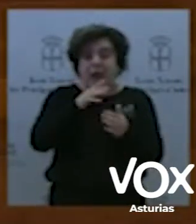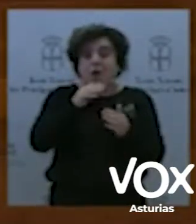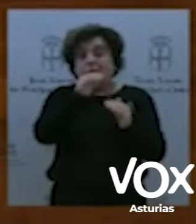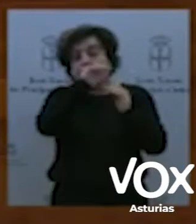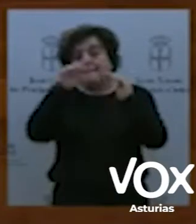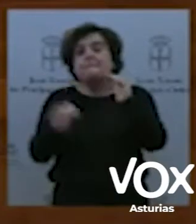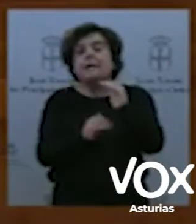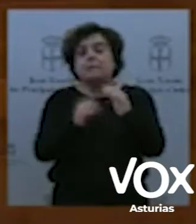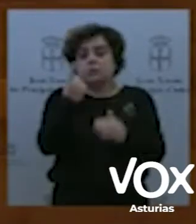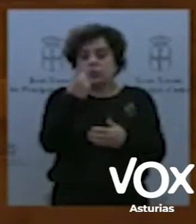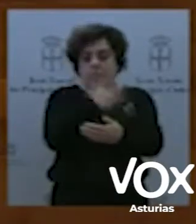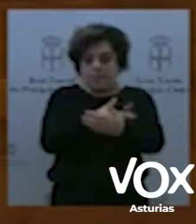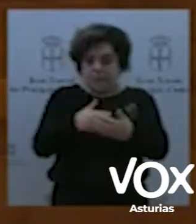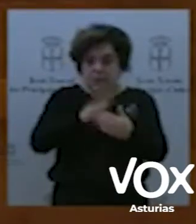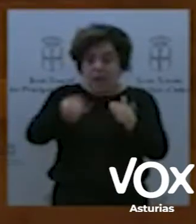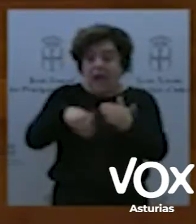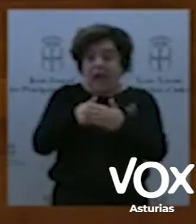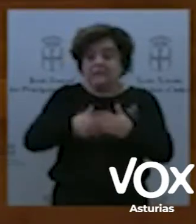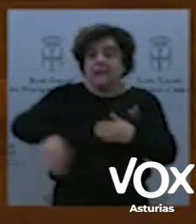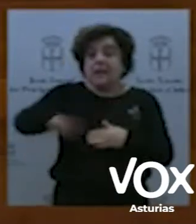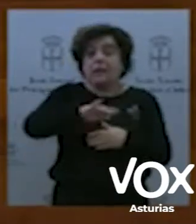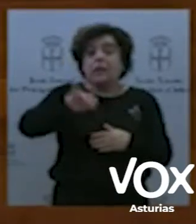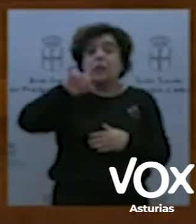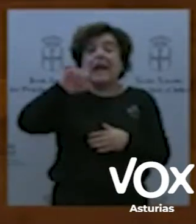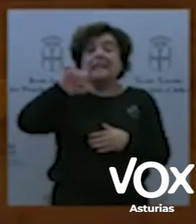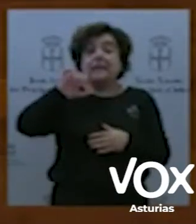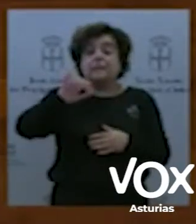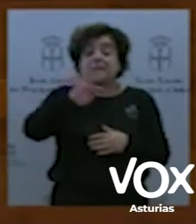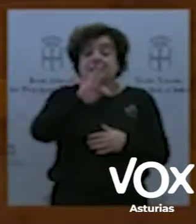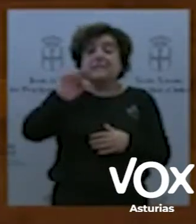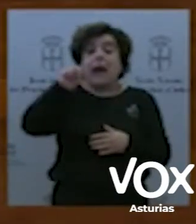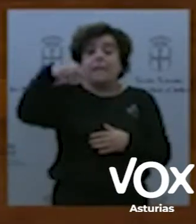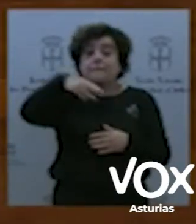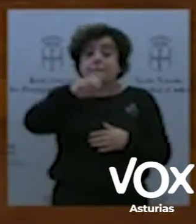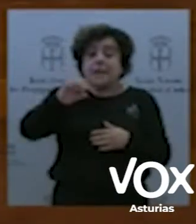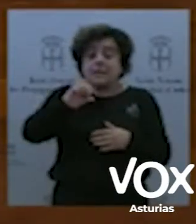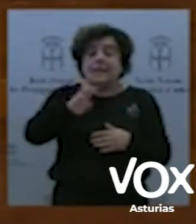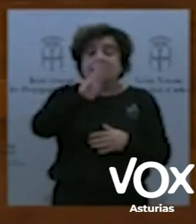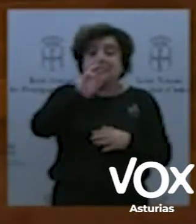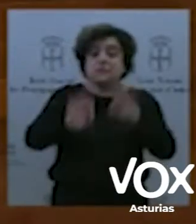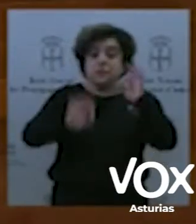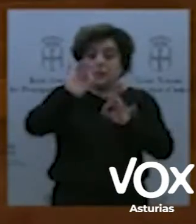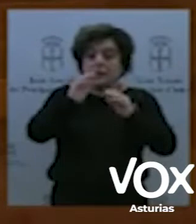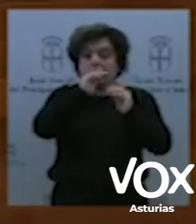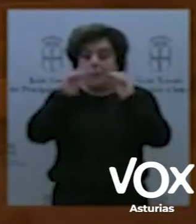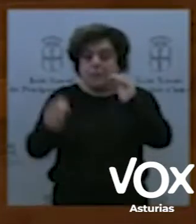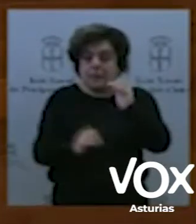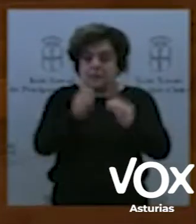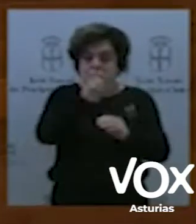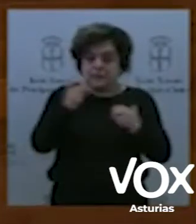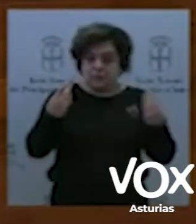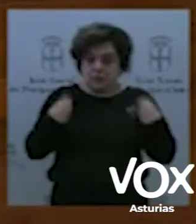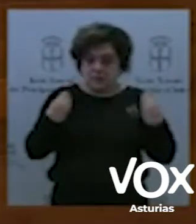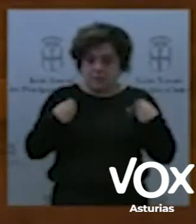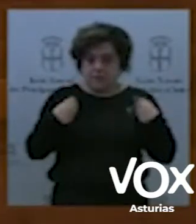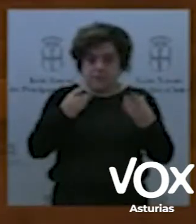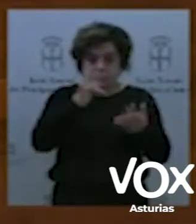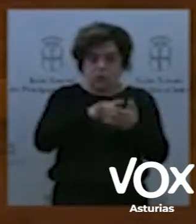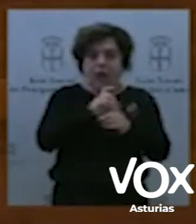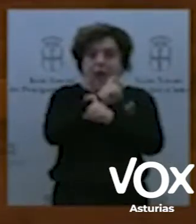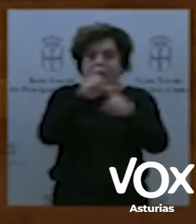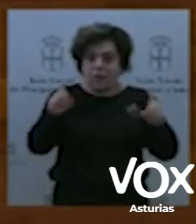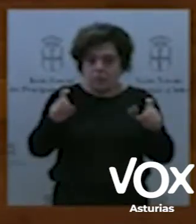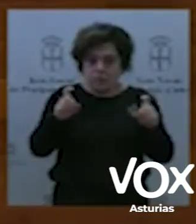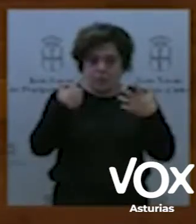un 3% de la población después de aquel famoso anuncio. Puede ser que se pregunten cuál es la relación entre el